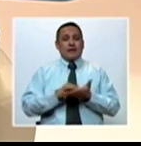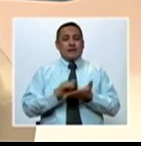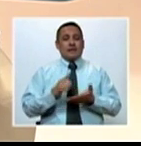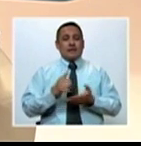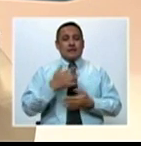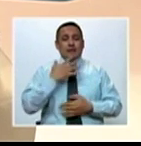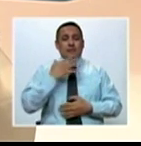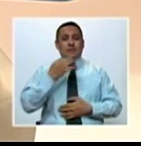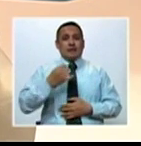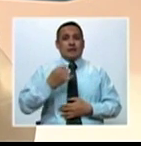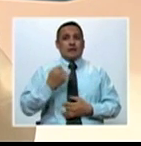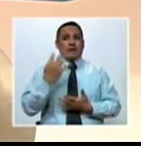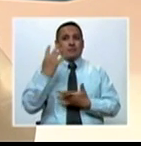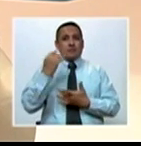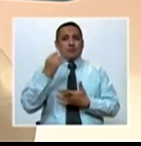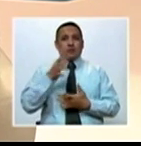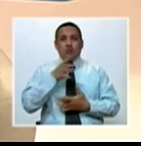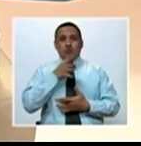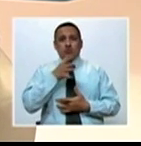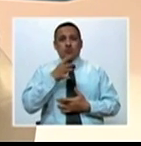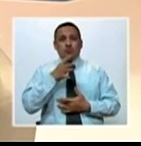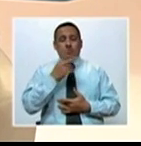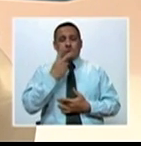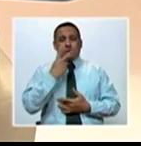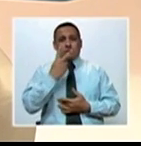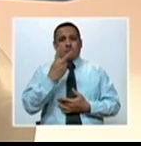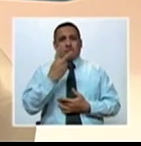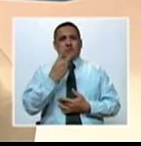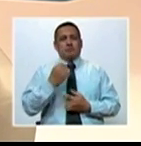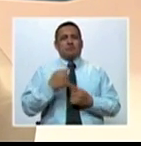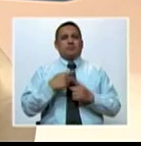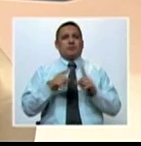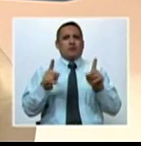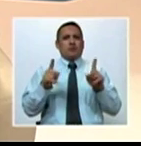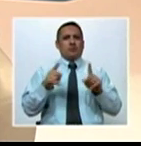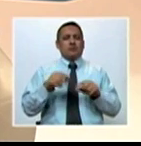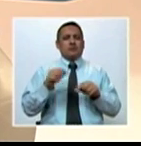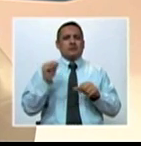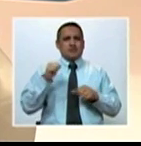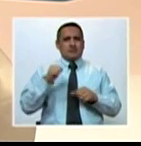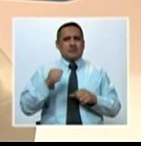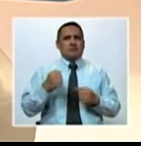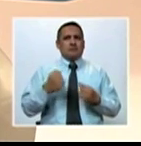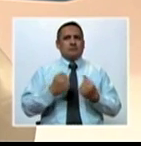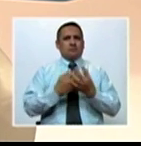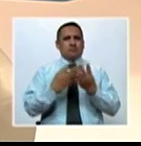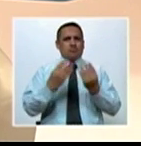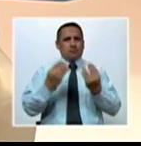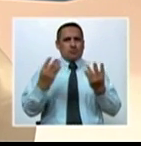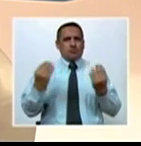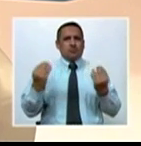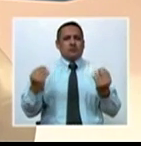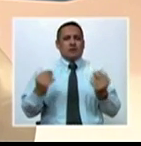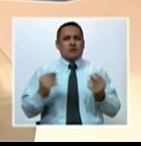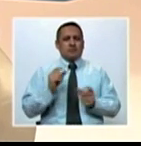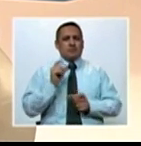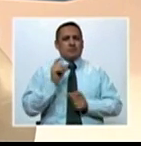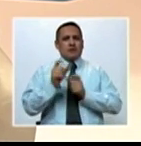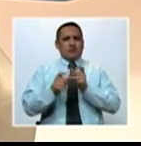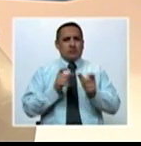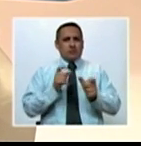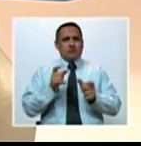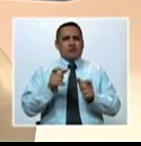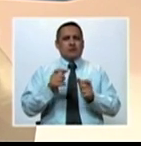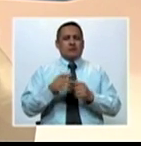que espero que no le haya pasado mucho, pero lo cierto es que sí, le ha pasado